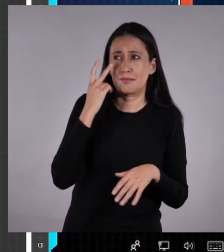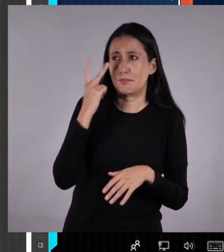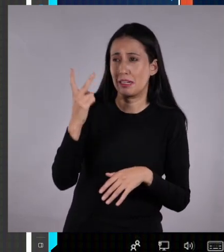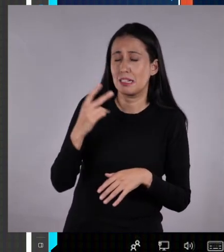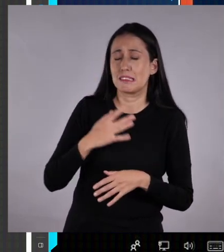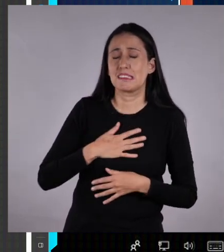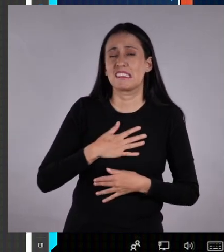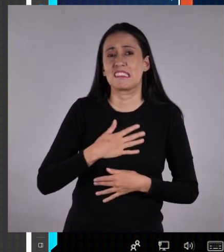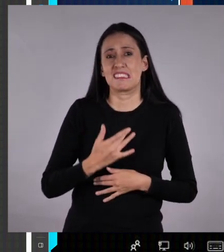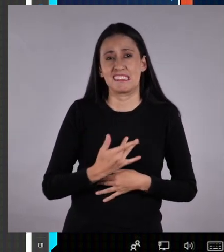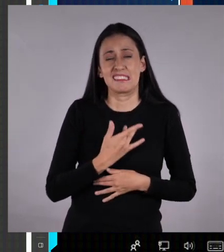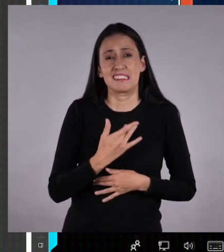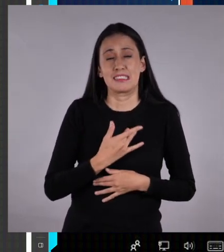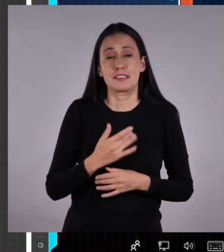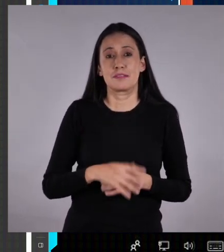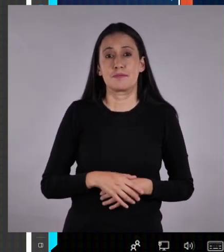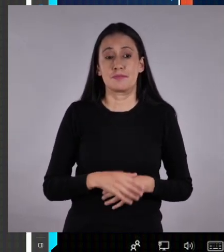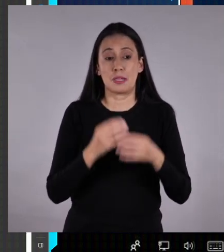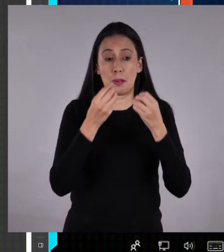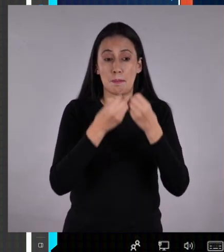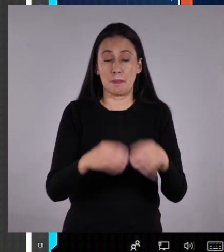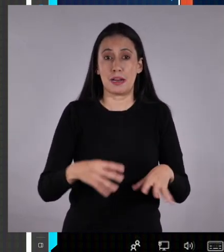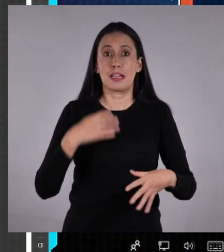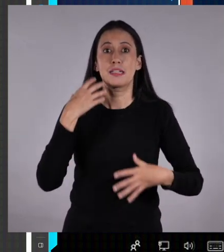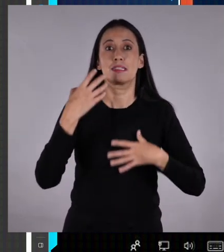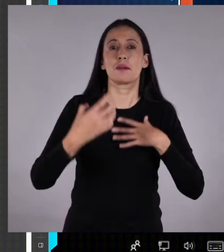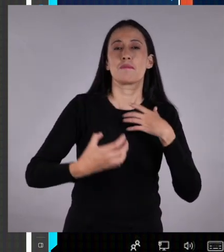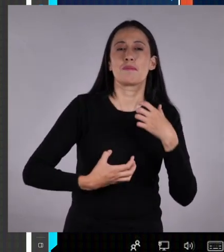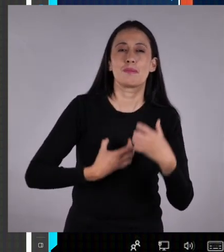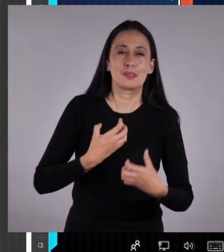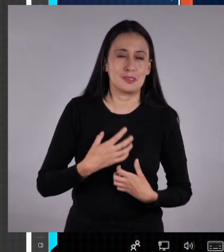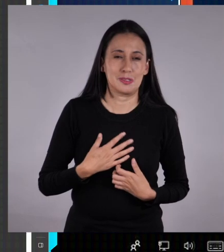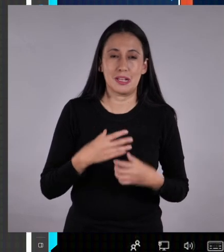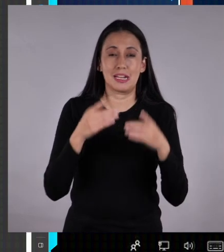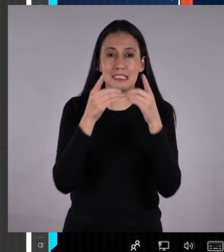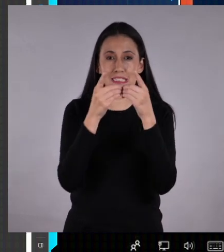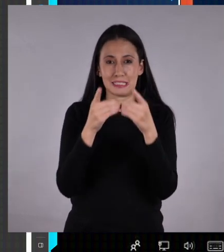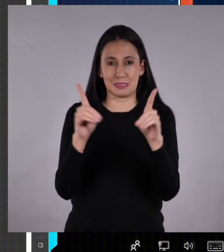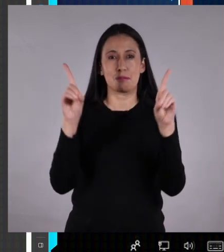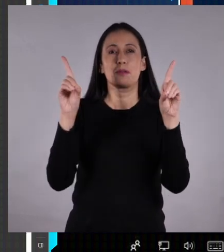Pérdidas emocionales, como la ruptura con una pareja o de una amistad.